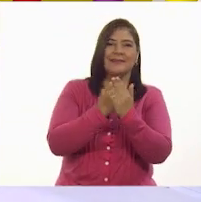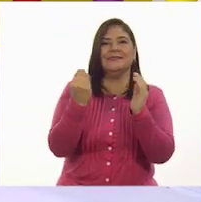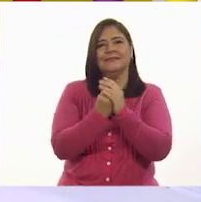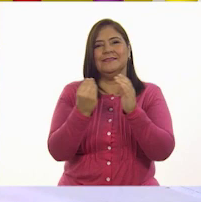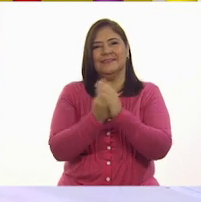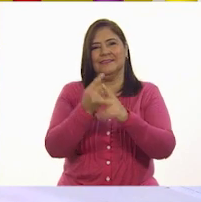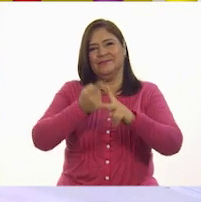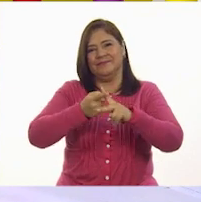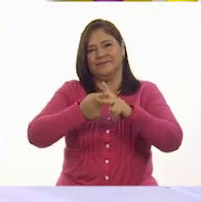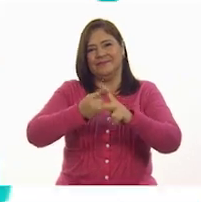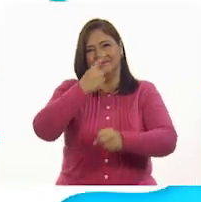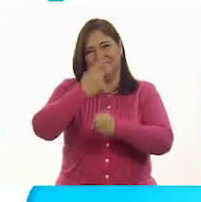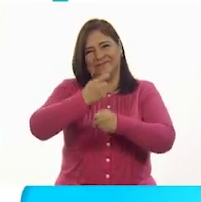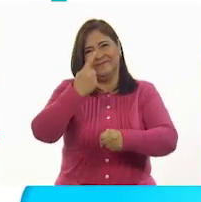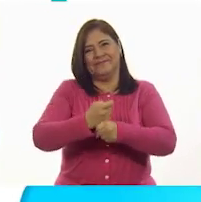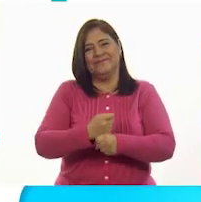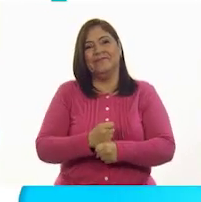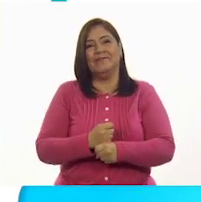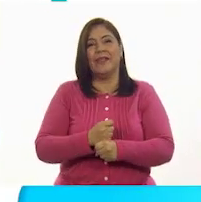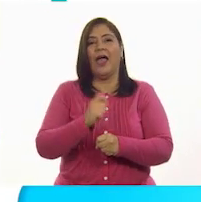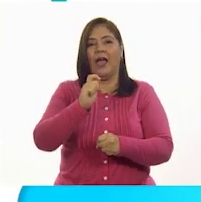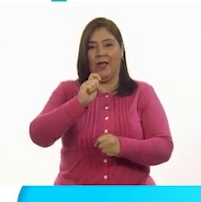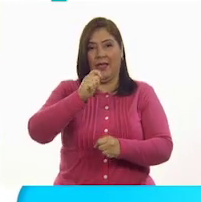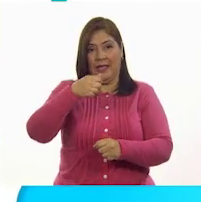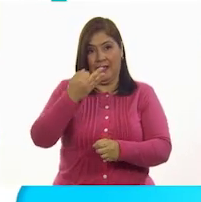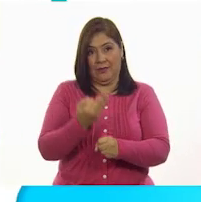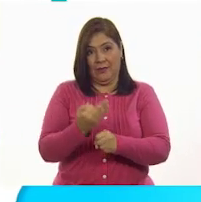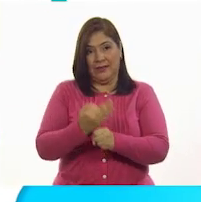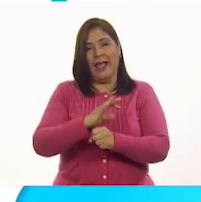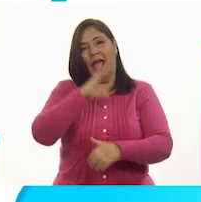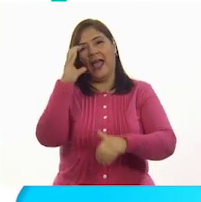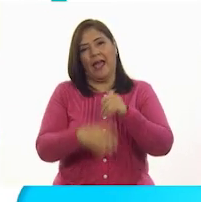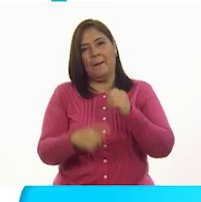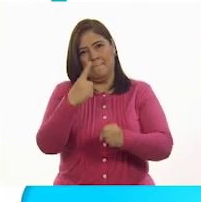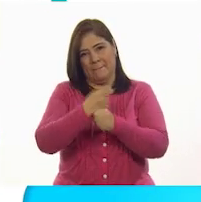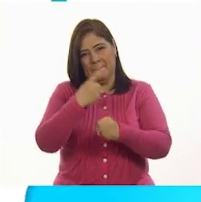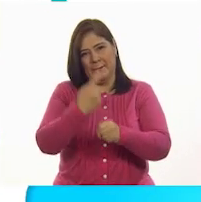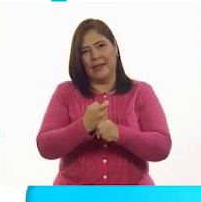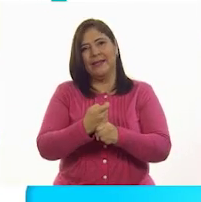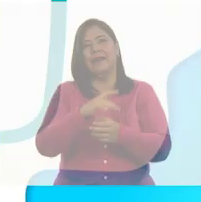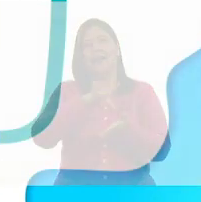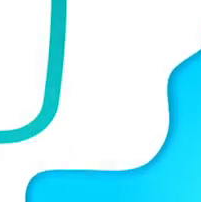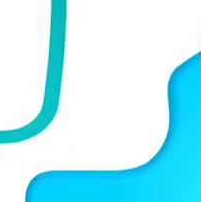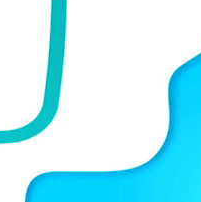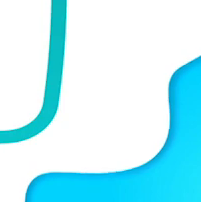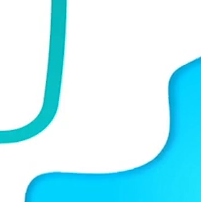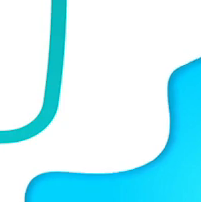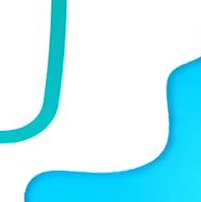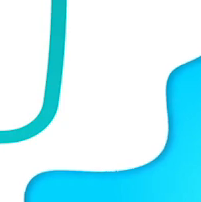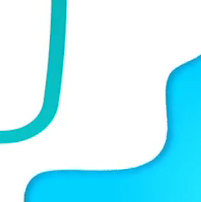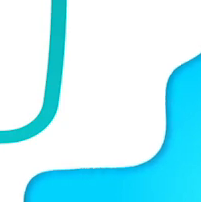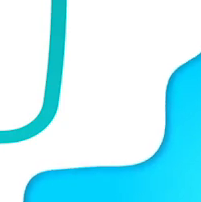de matemáticas de primero. Espero lo hayan disfrutado tanto como nosotros.